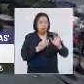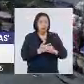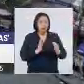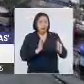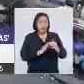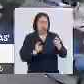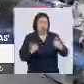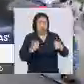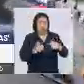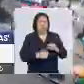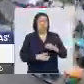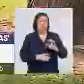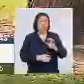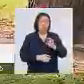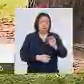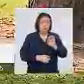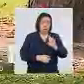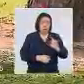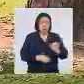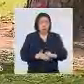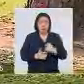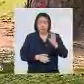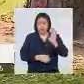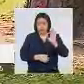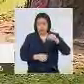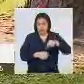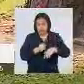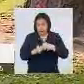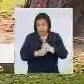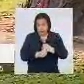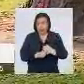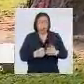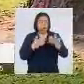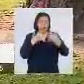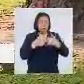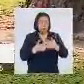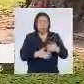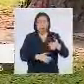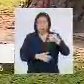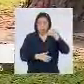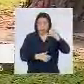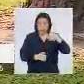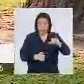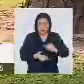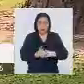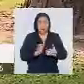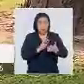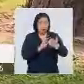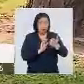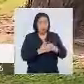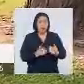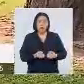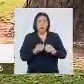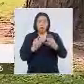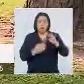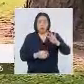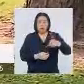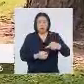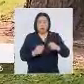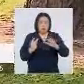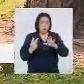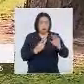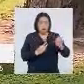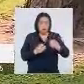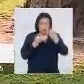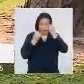Mesa Redonda en Las Malvinas. Solo en febrero de este año, las compañías operadoras de telefonía móvil registraron